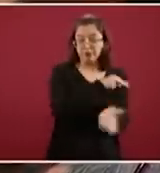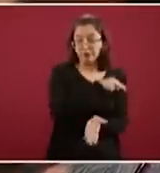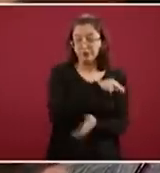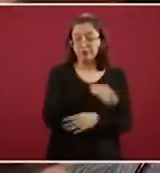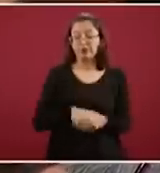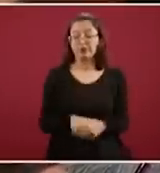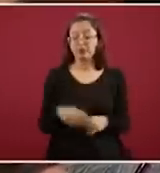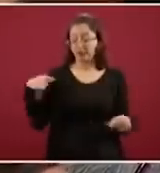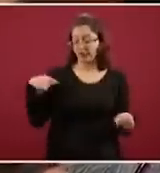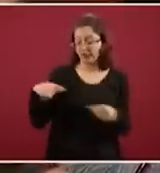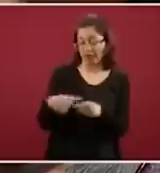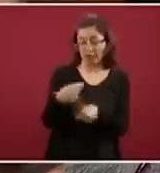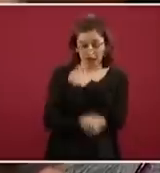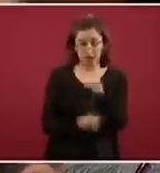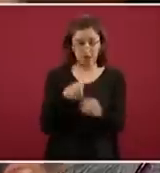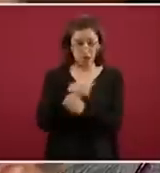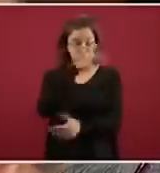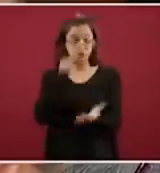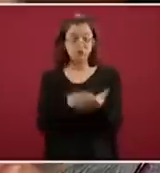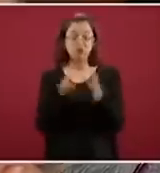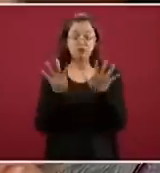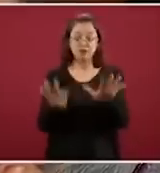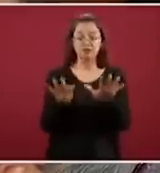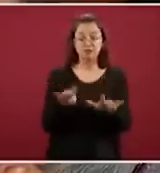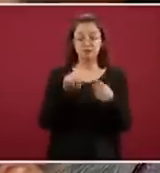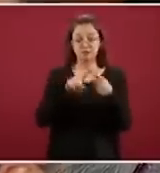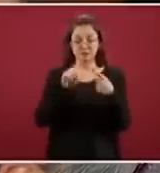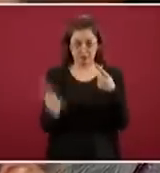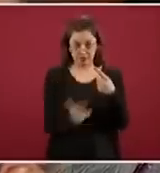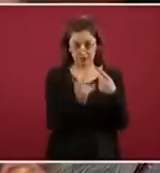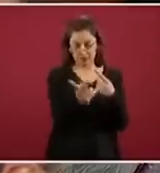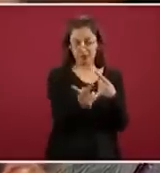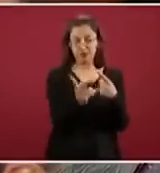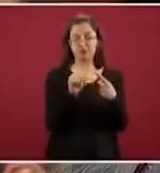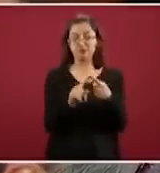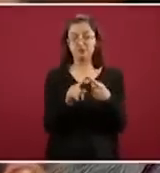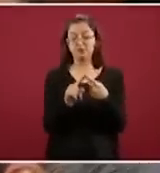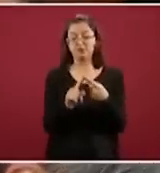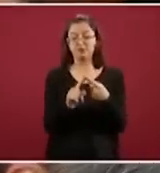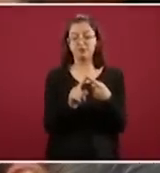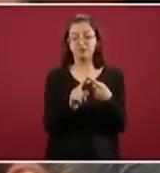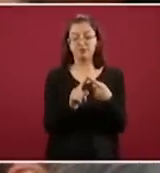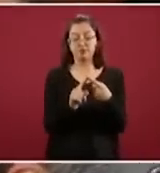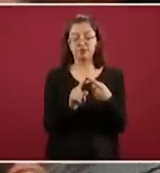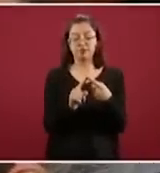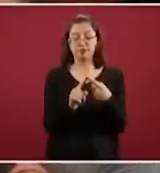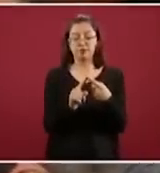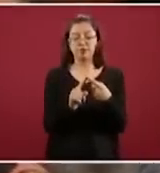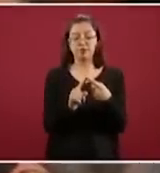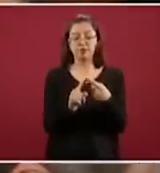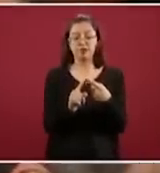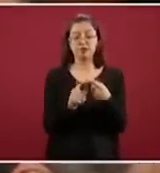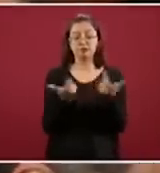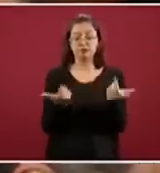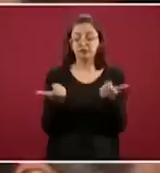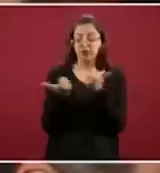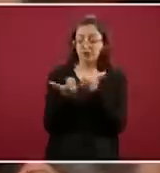de que termine este año? Esa sería mi primera pregunta. Y si esos efectos ya